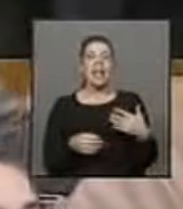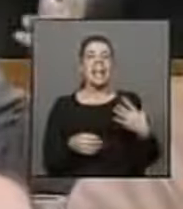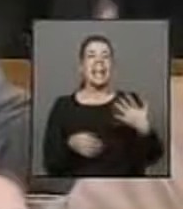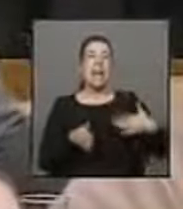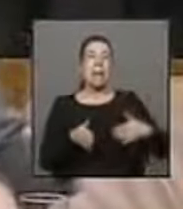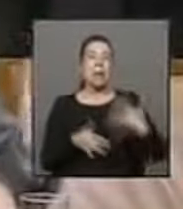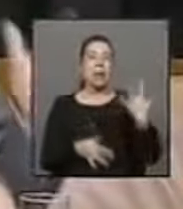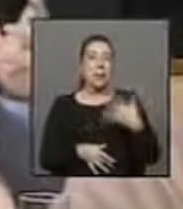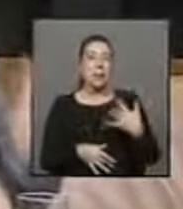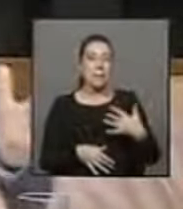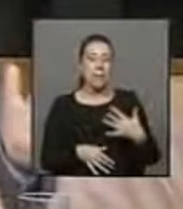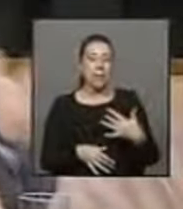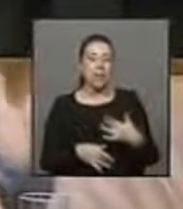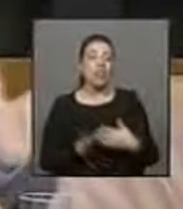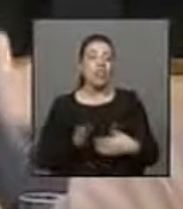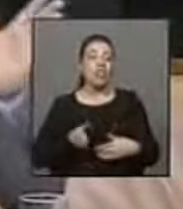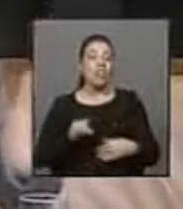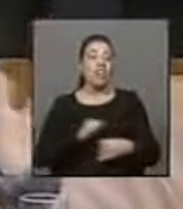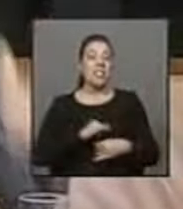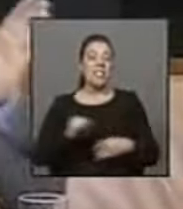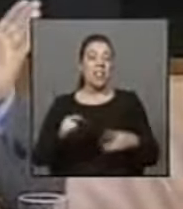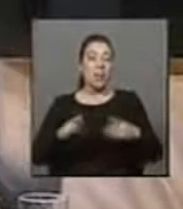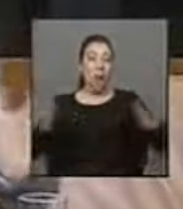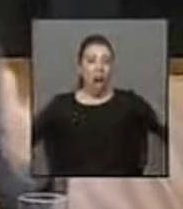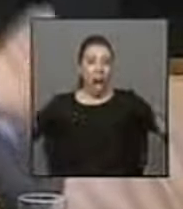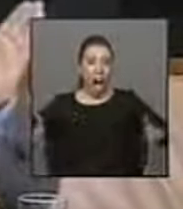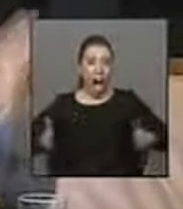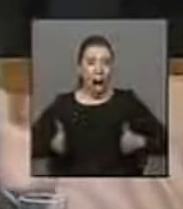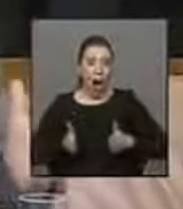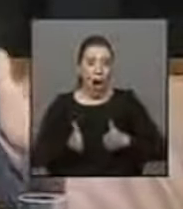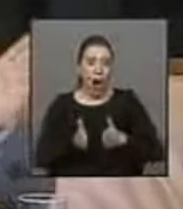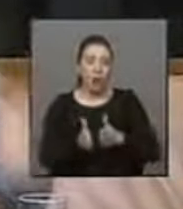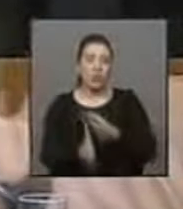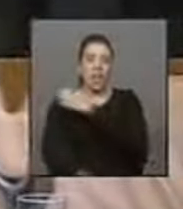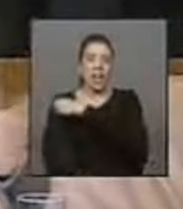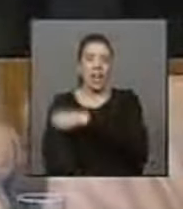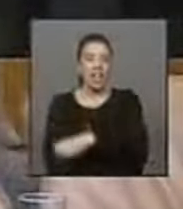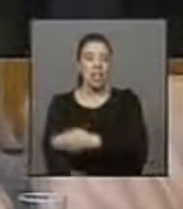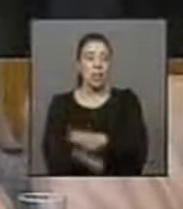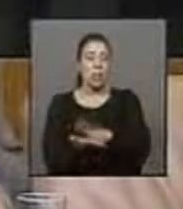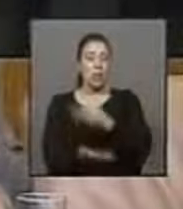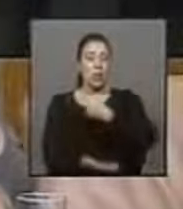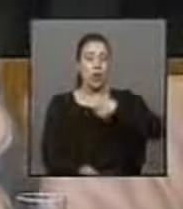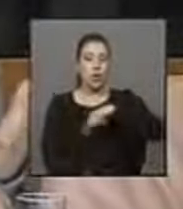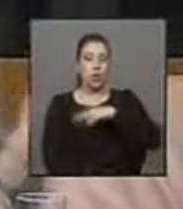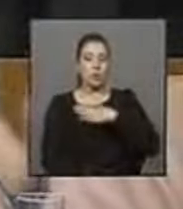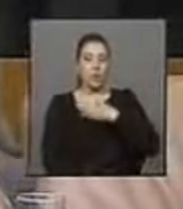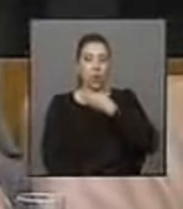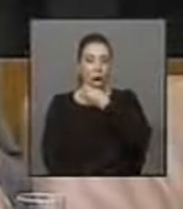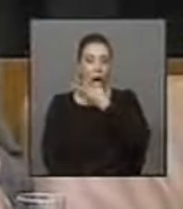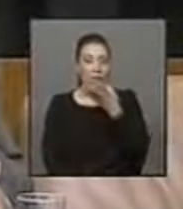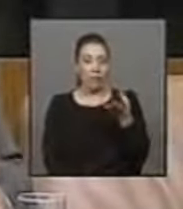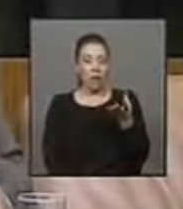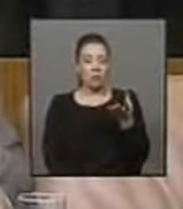los caminos transversales, los adyacentes siguen siendo rutas angostas, muy angostas, y en regiones como la nuestra, quiero decirlo